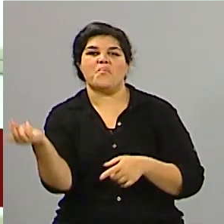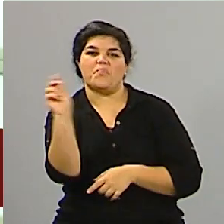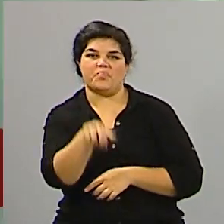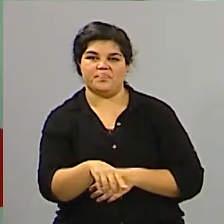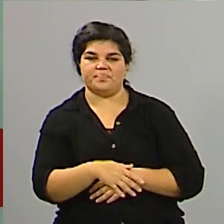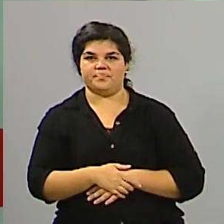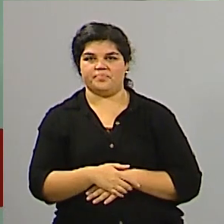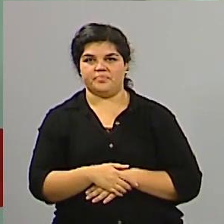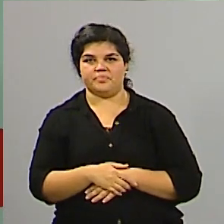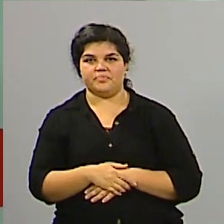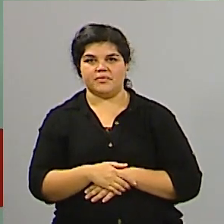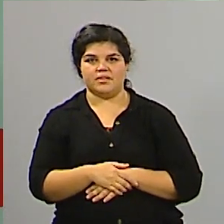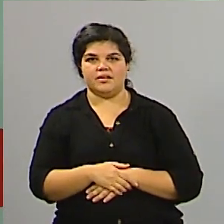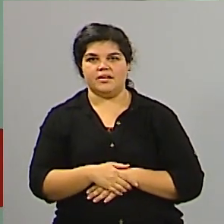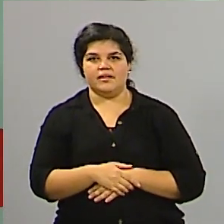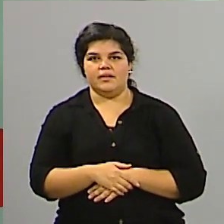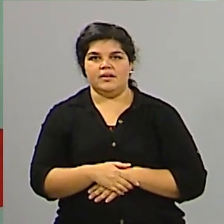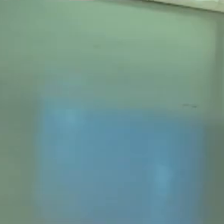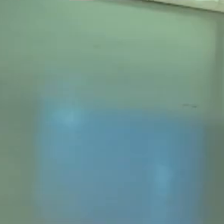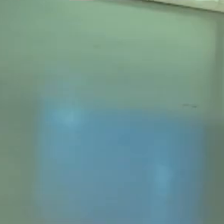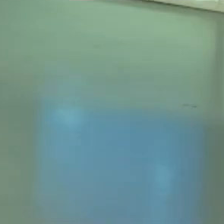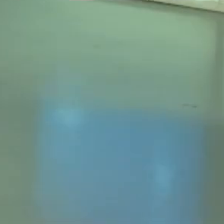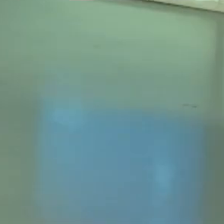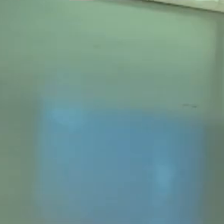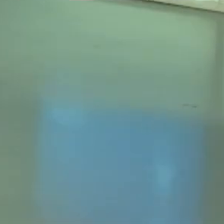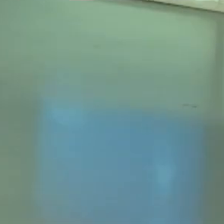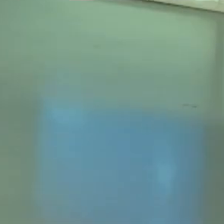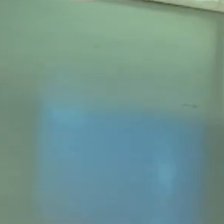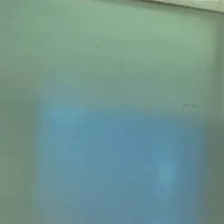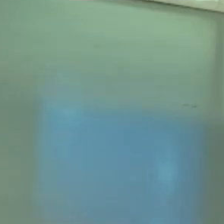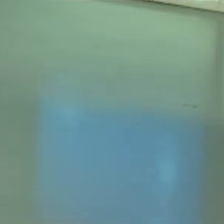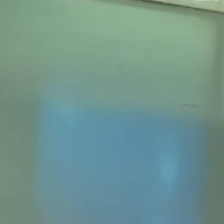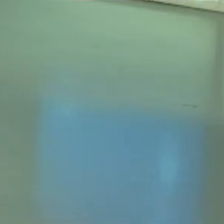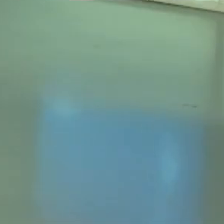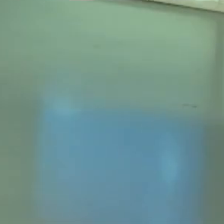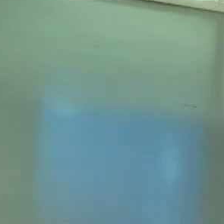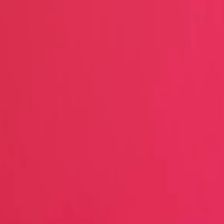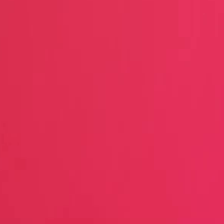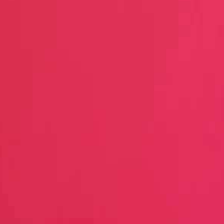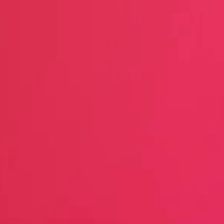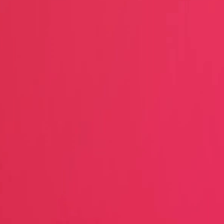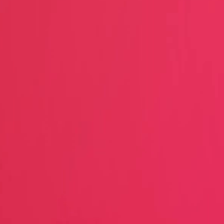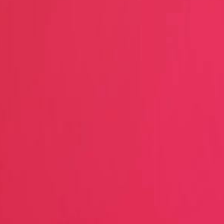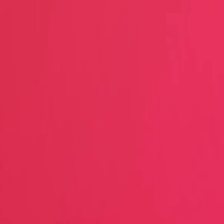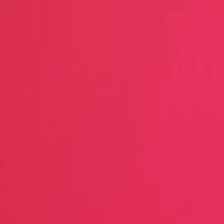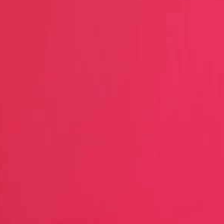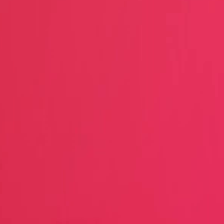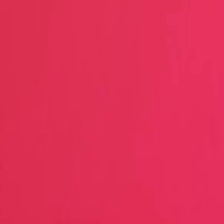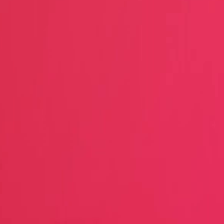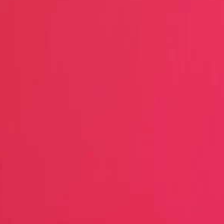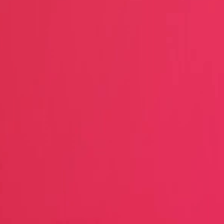ir a una pausa. No se muevan porque ya regresamos con nuestros invitados aquí en Chat Político.